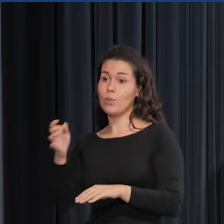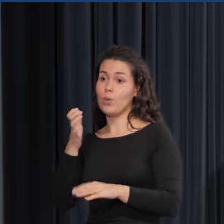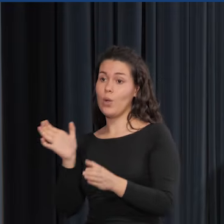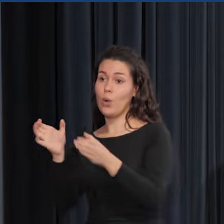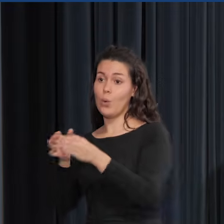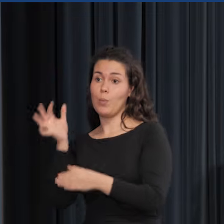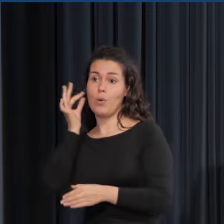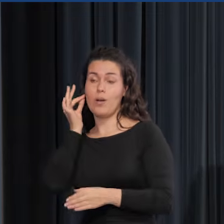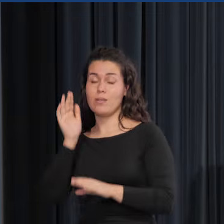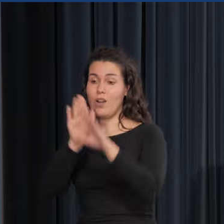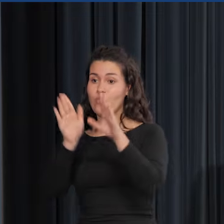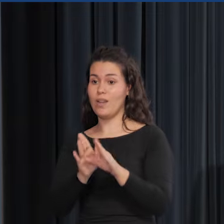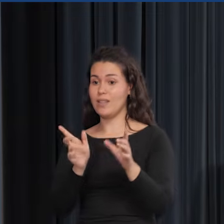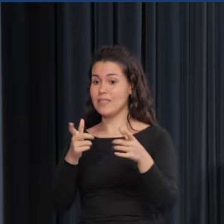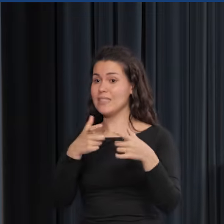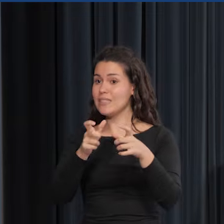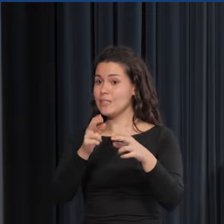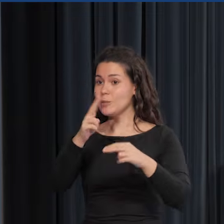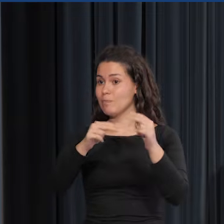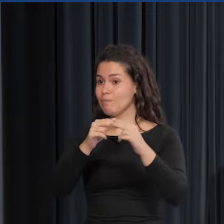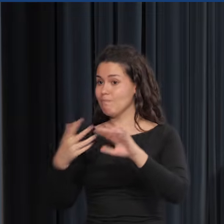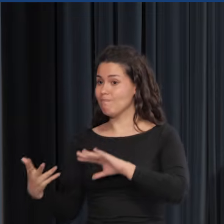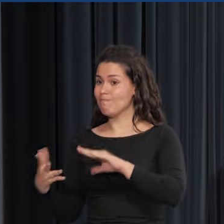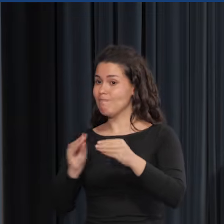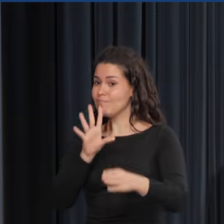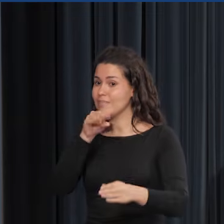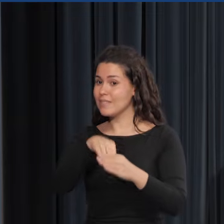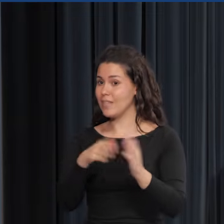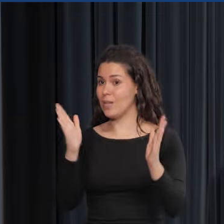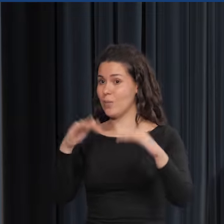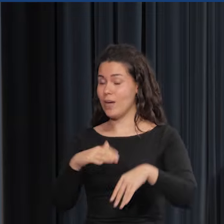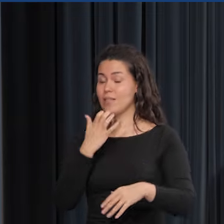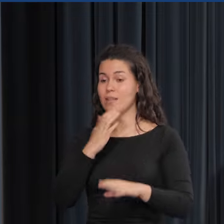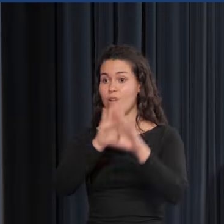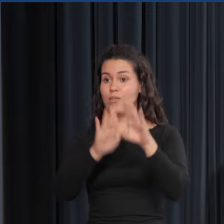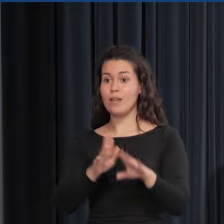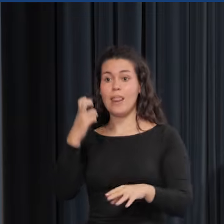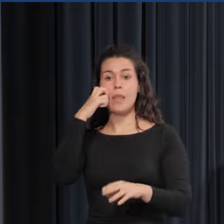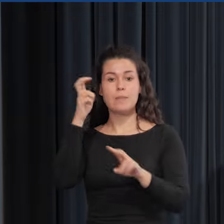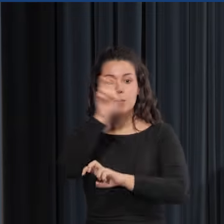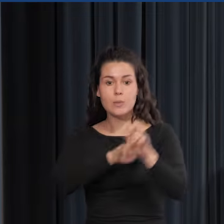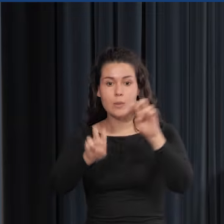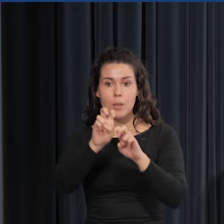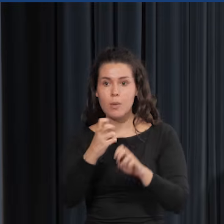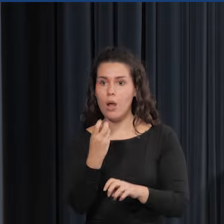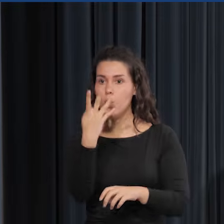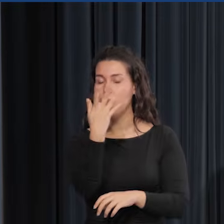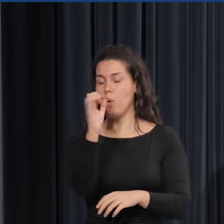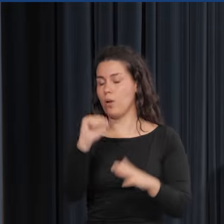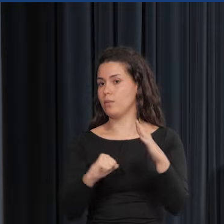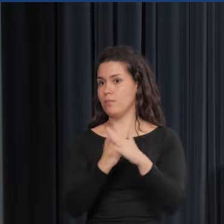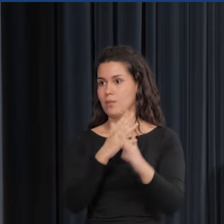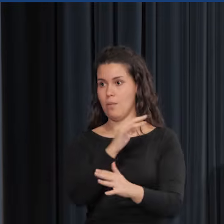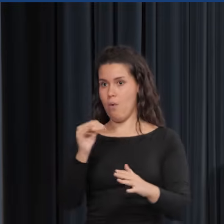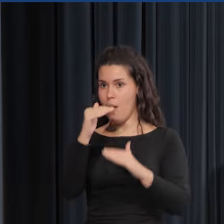cuando van a una tienda a comprar calzado de seguridad no hay un número menor del 40, ¿no? Esto, por ejemplo, lo dice una encuestada